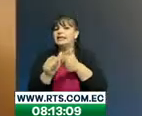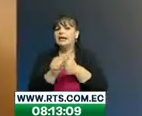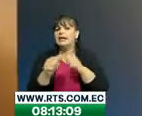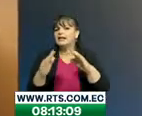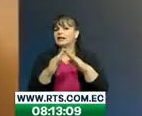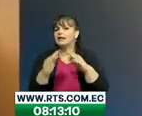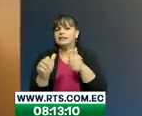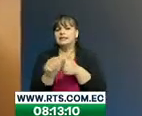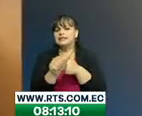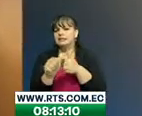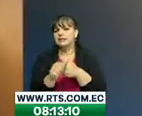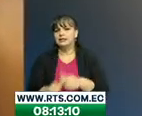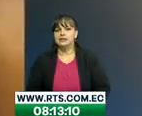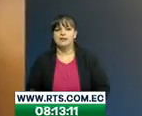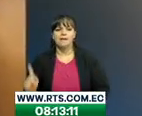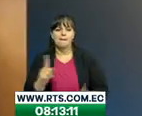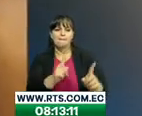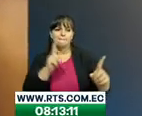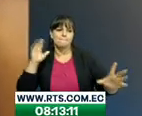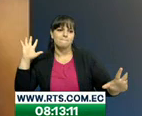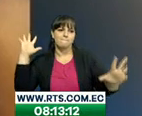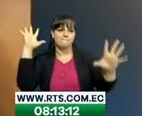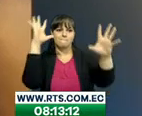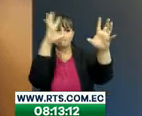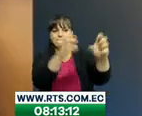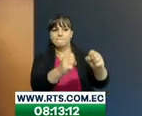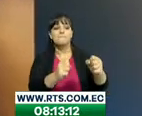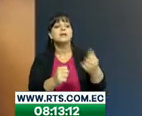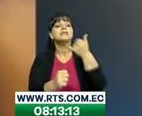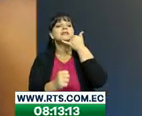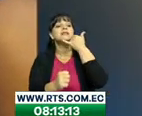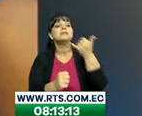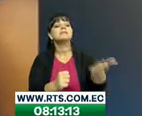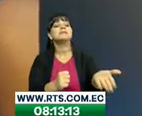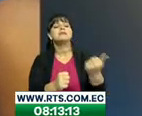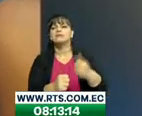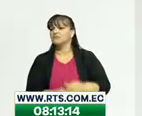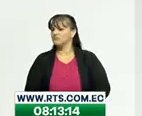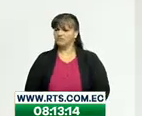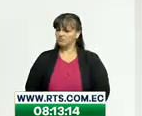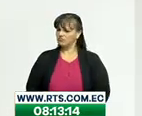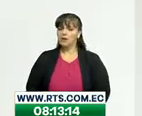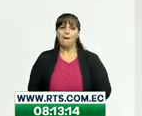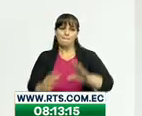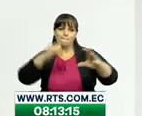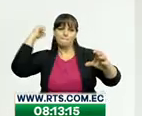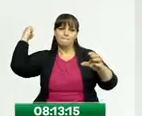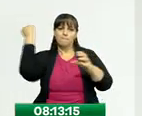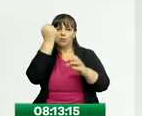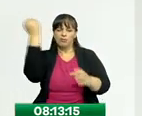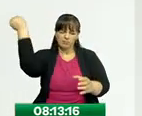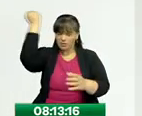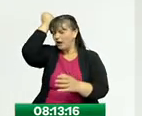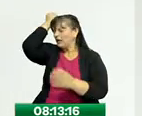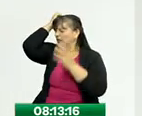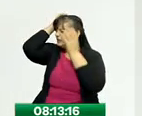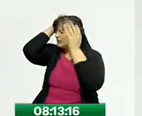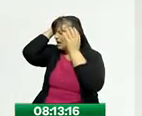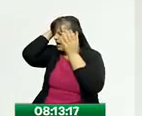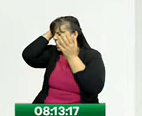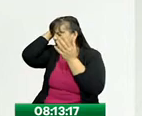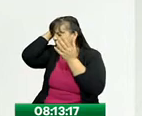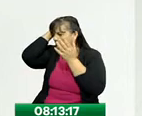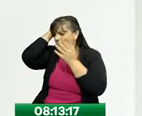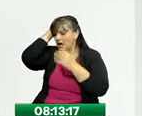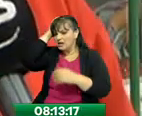Pero él, por no dejarse robar, lo cogieron y lo cuchillaron en la cabeza. Los ladrones, al verse asustados por eso, no le robaron y huyeron.